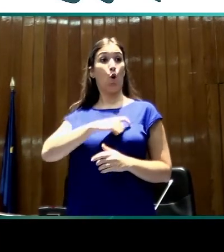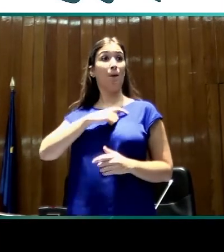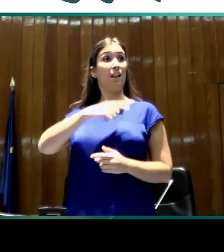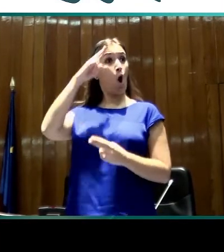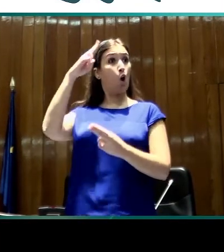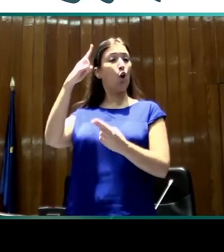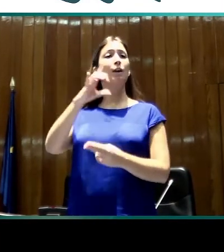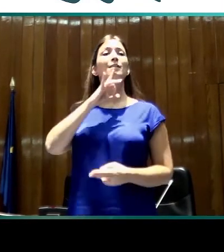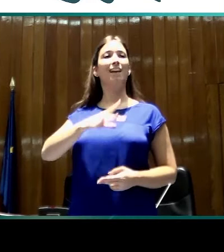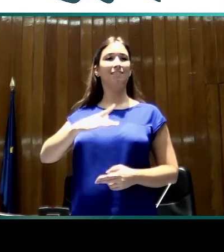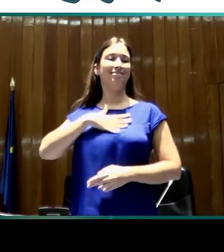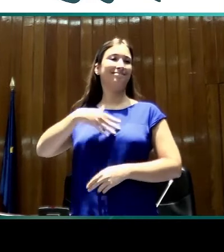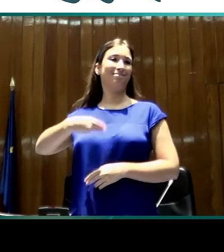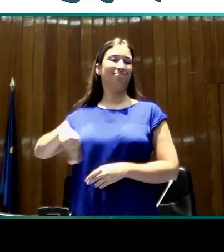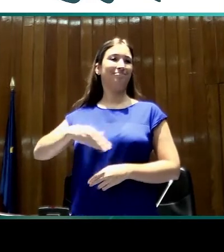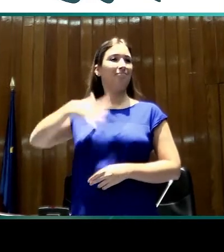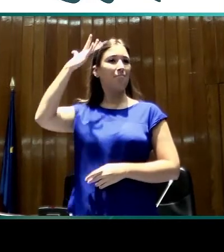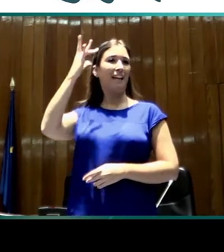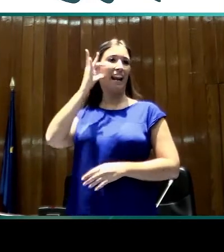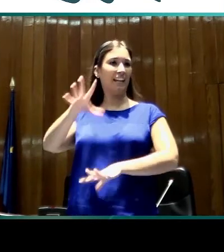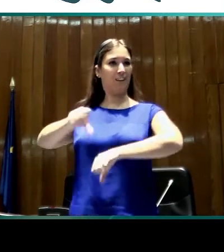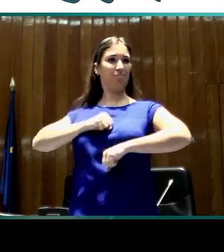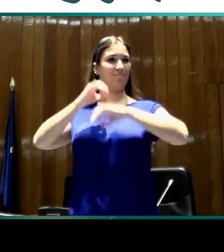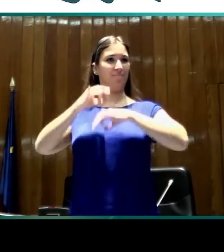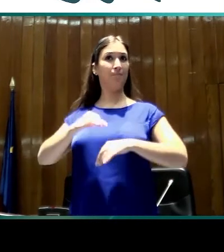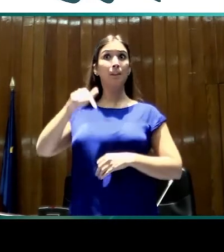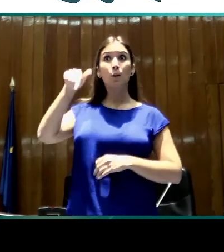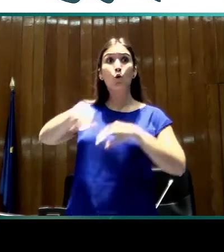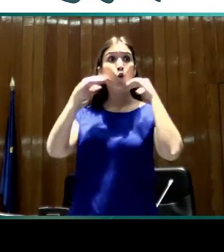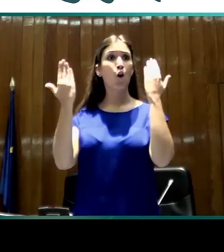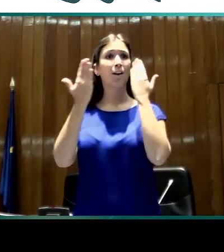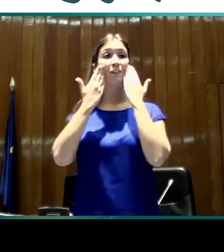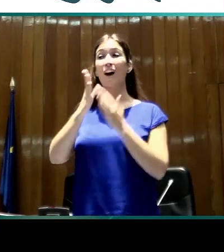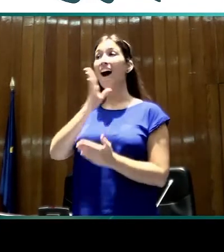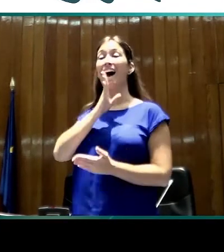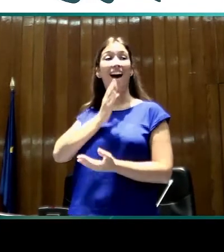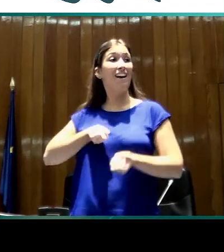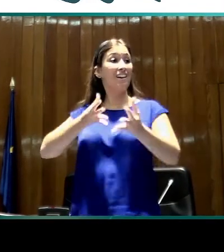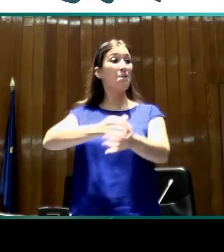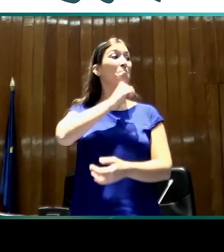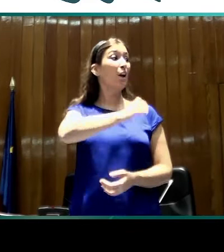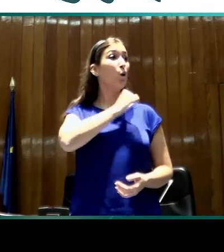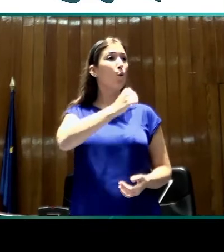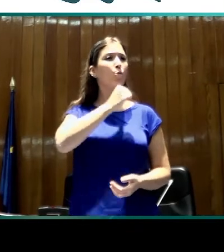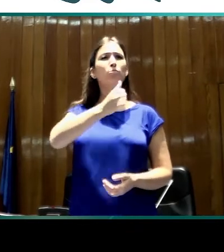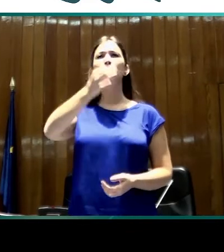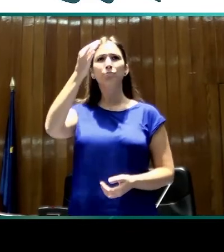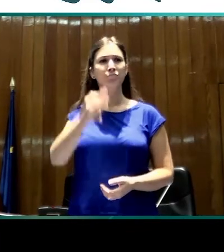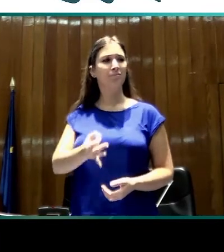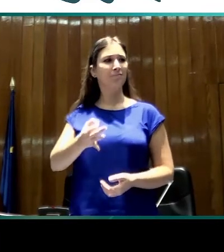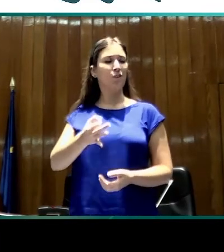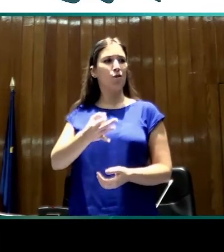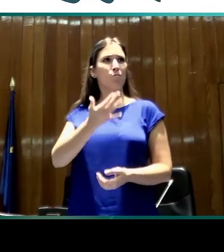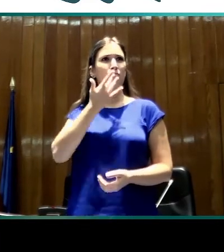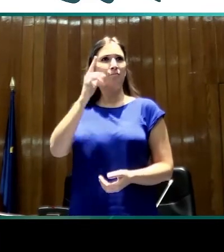está presidido por Su Majestad la Reina. Creo que este Congreso, que como ha dicho Mariluz antes,